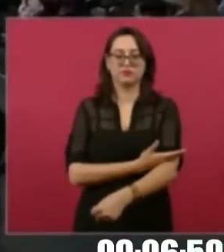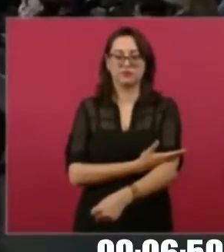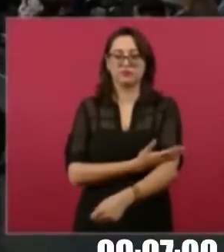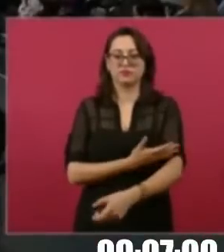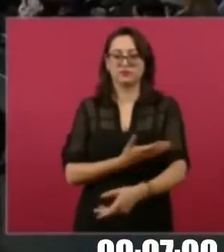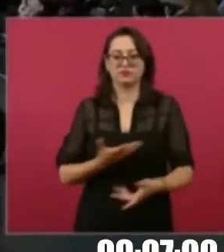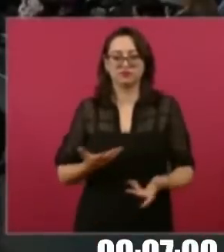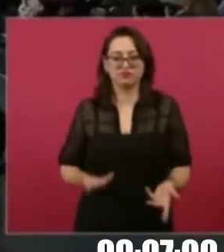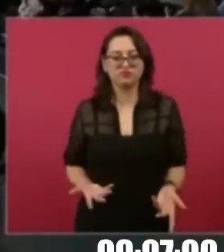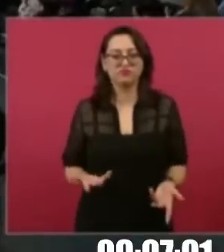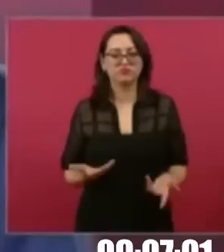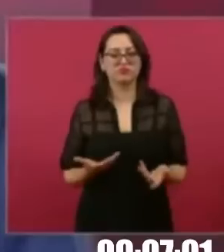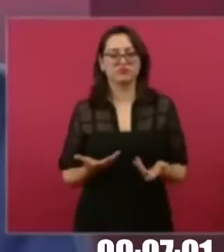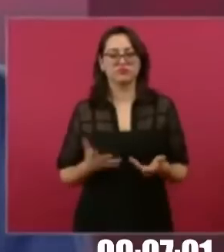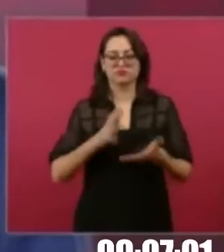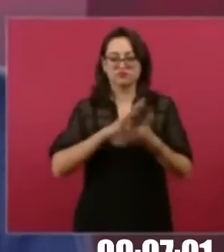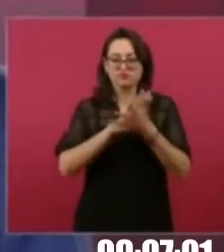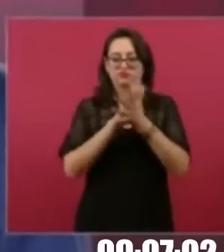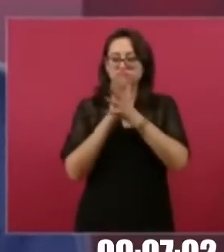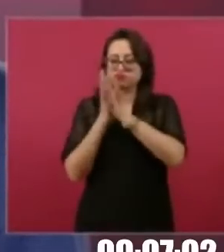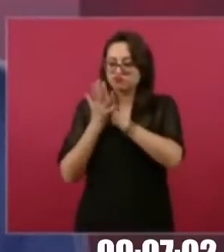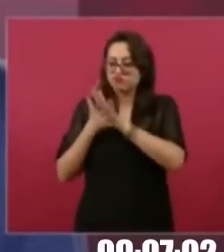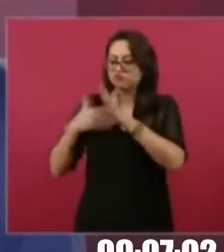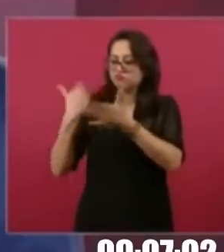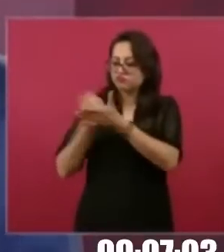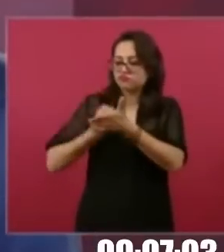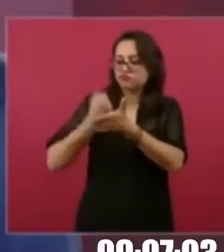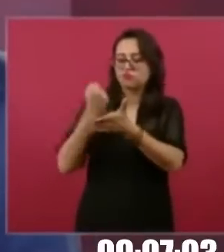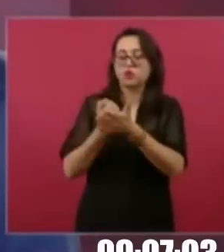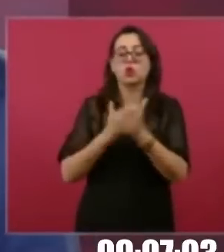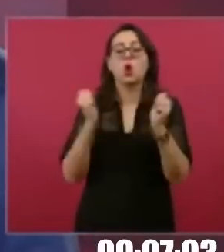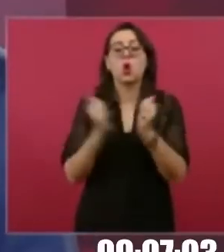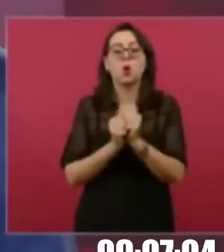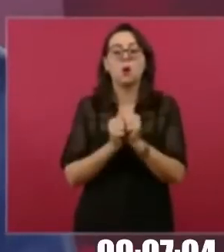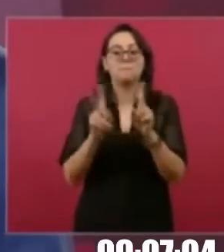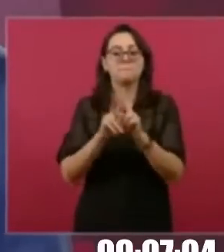este buscó siempre la transformación de manera pacífica